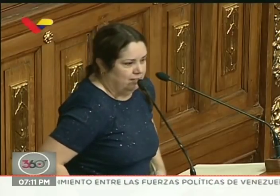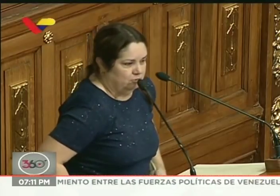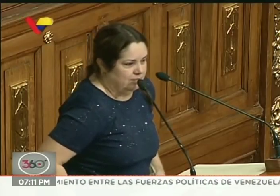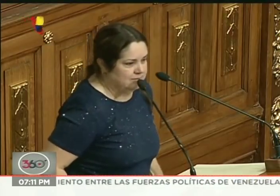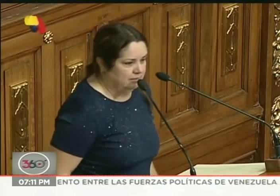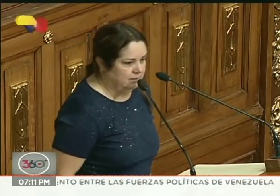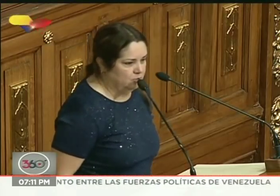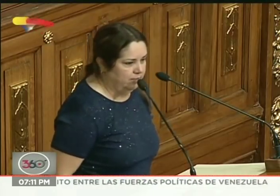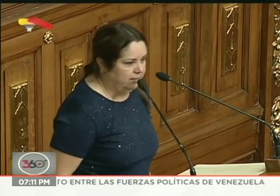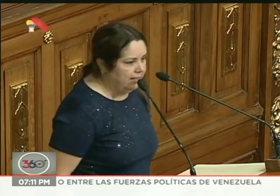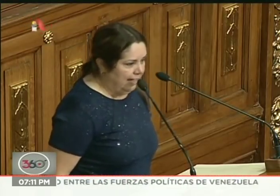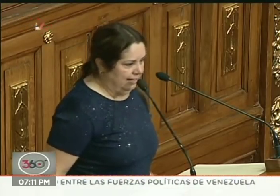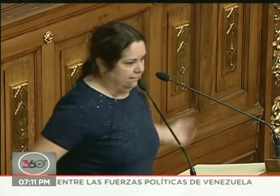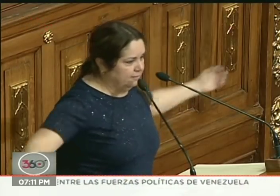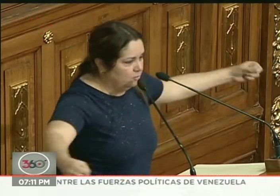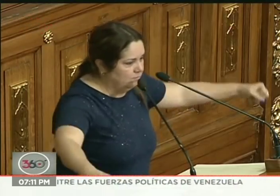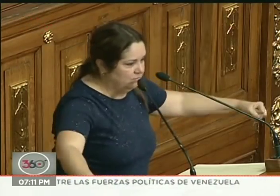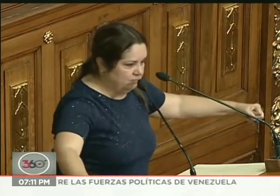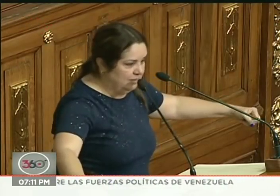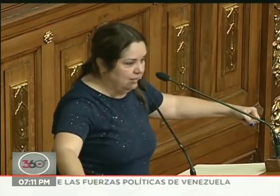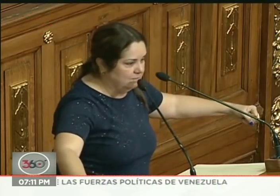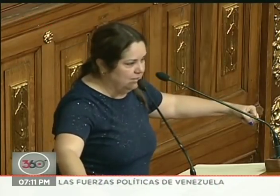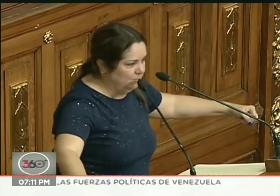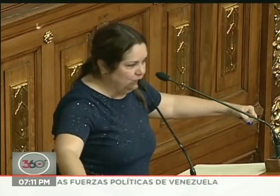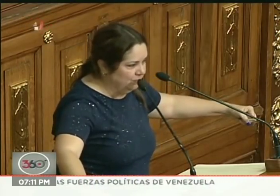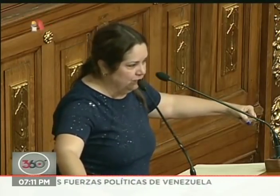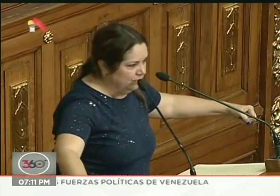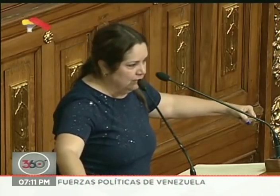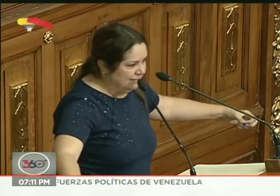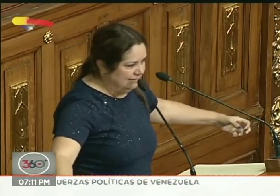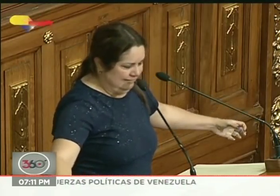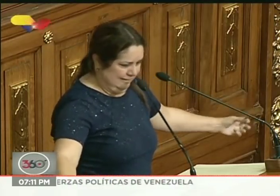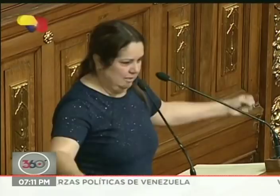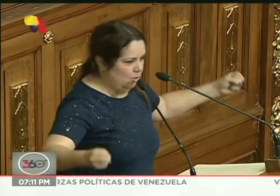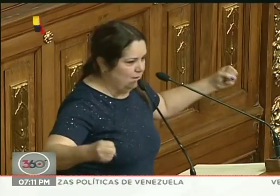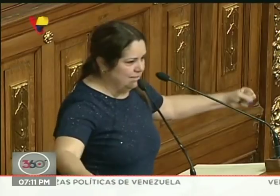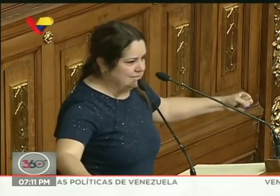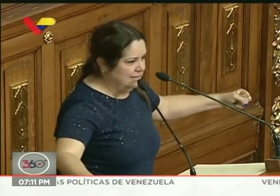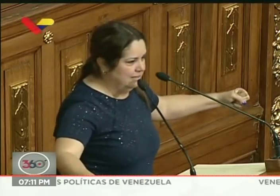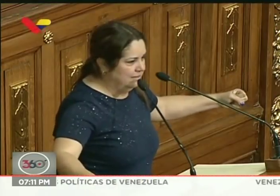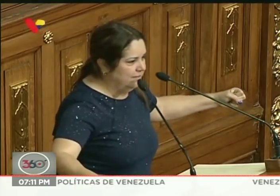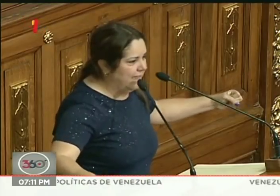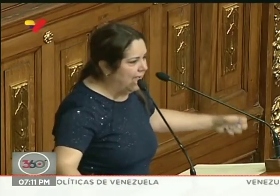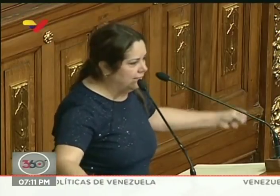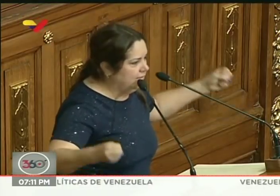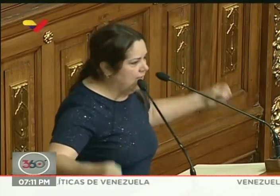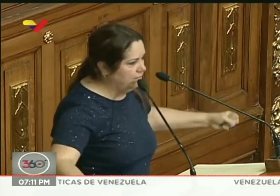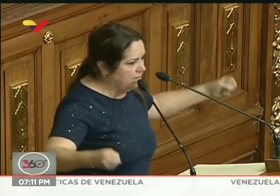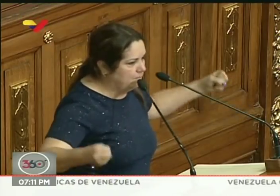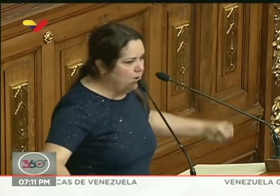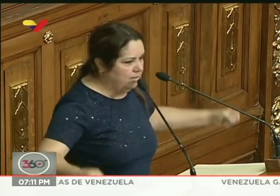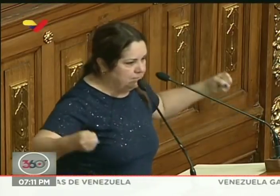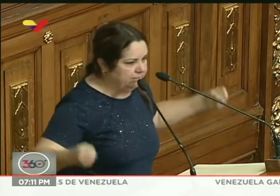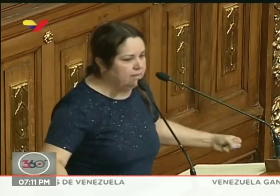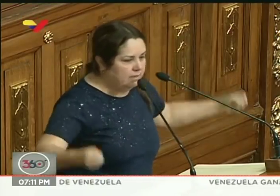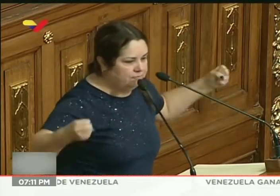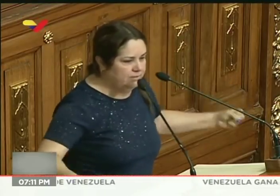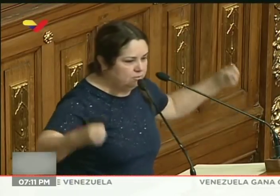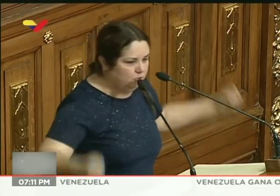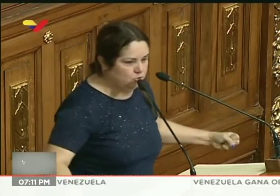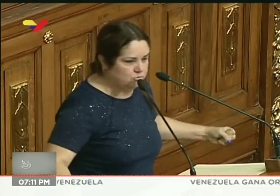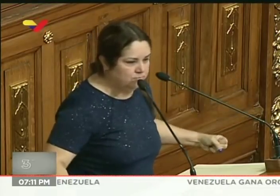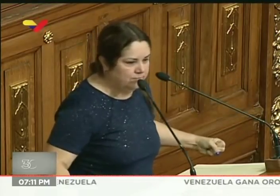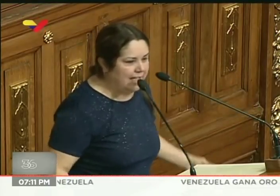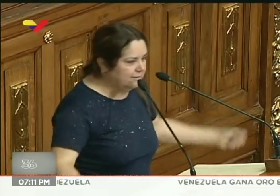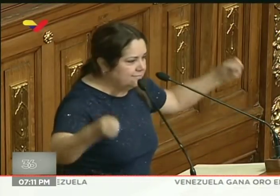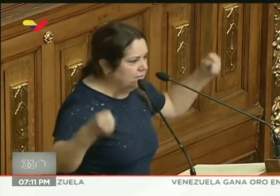no nos queda otra salida. Yo le agarré toda mi familia de la mano y los abracé y les dije: aquí nadie puede perder la